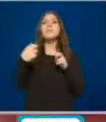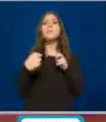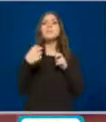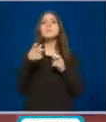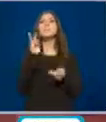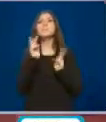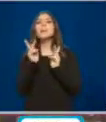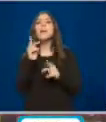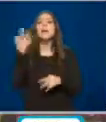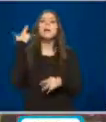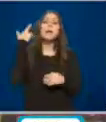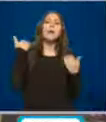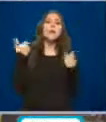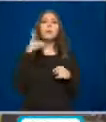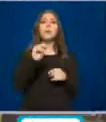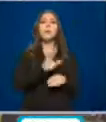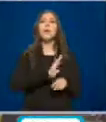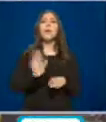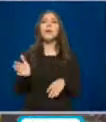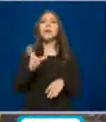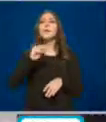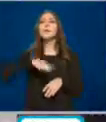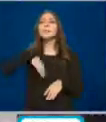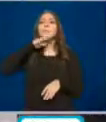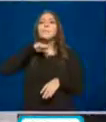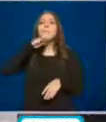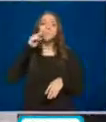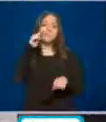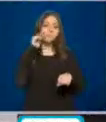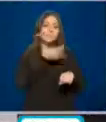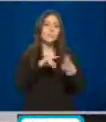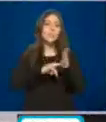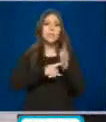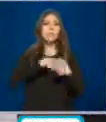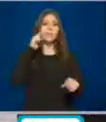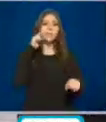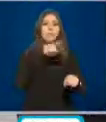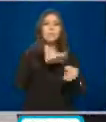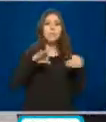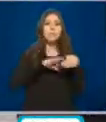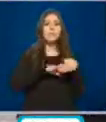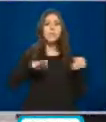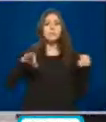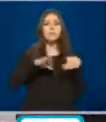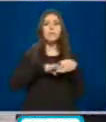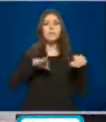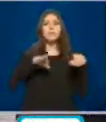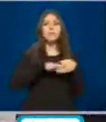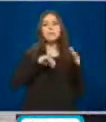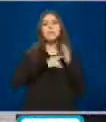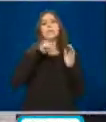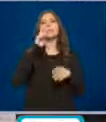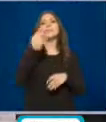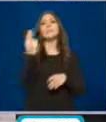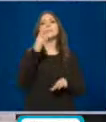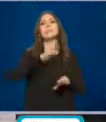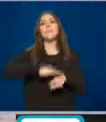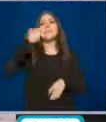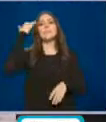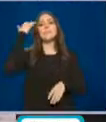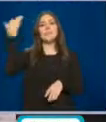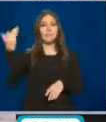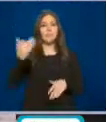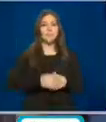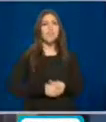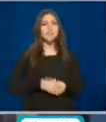Tú sabes que cuando ya está preocupado por ver el reloj, su atención está en otra cosa, que es el tiempo, y no en ti. Miriam, y para los que no tienen reloj, pero